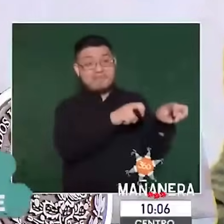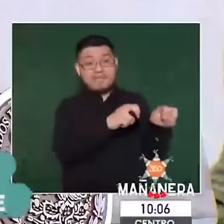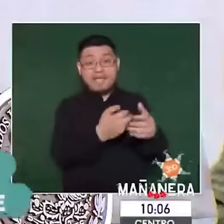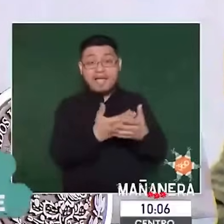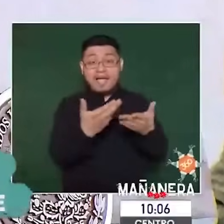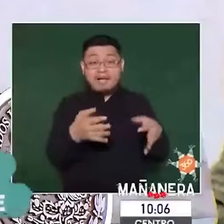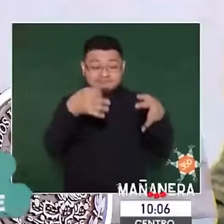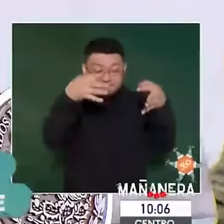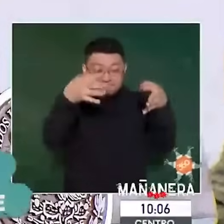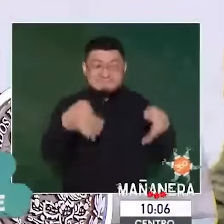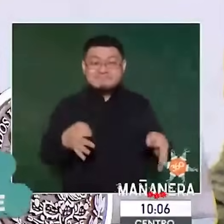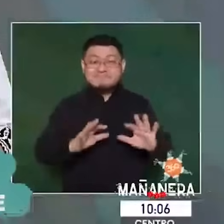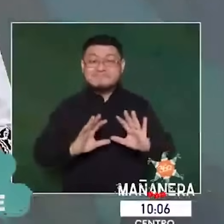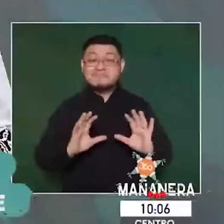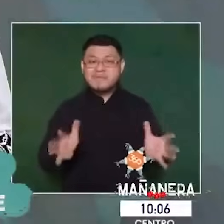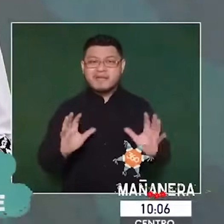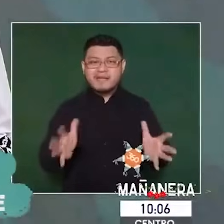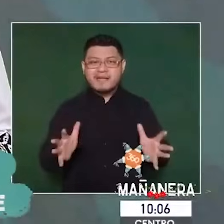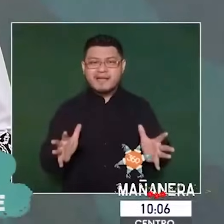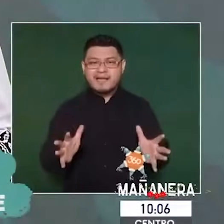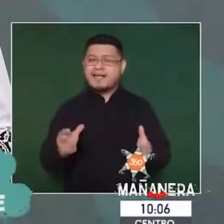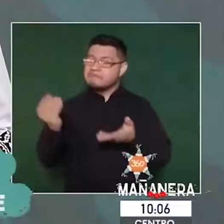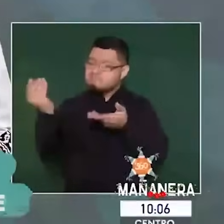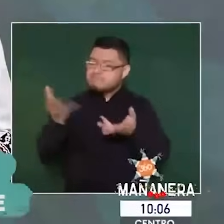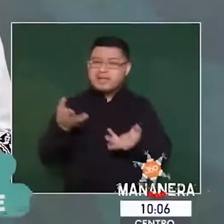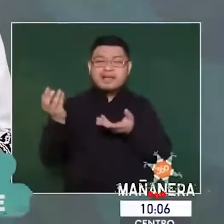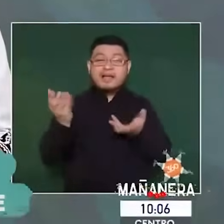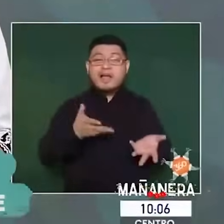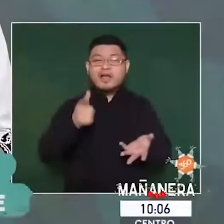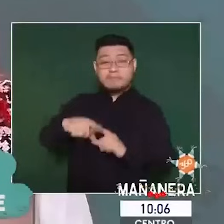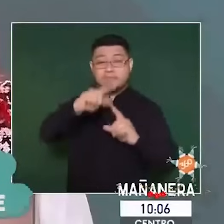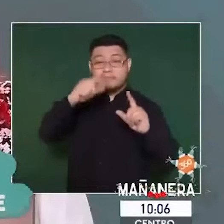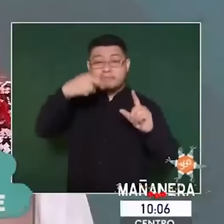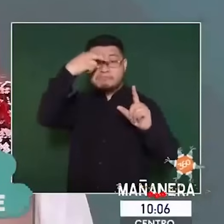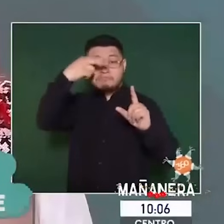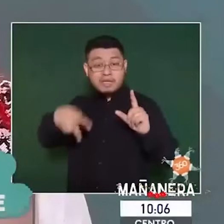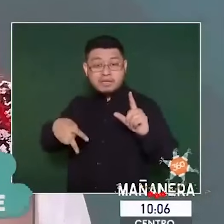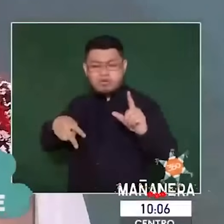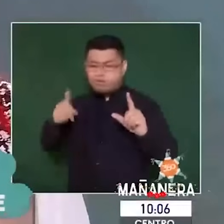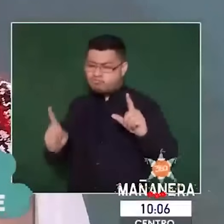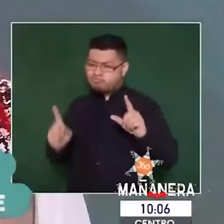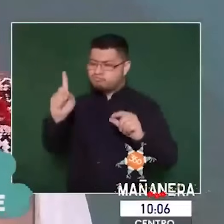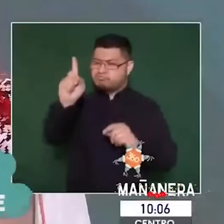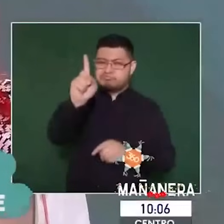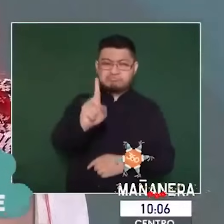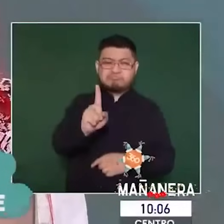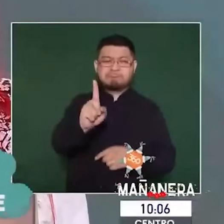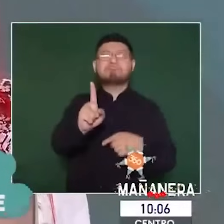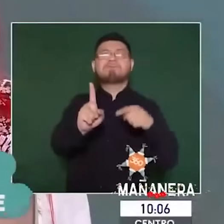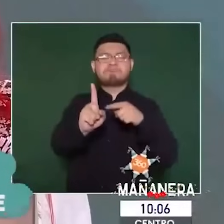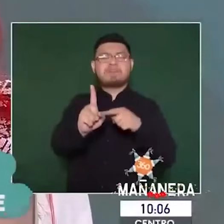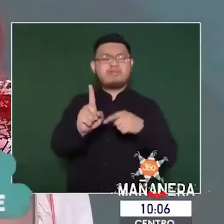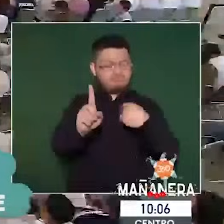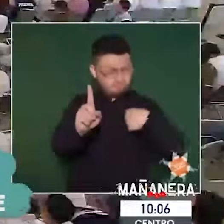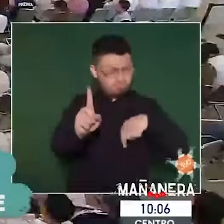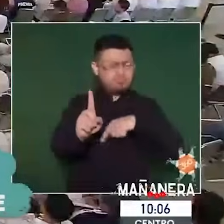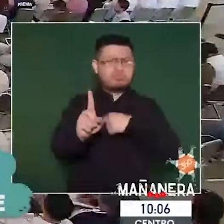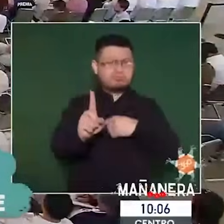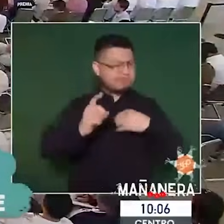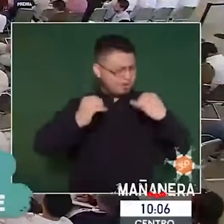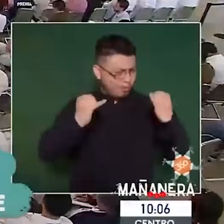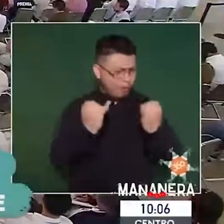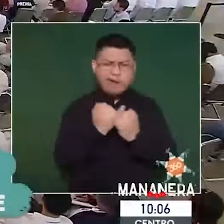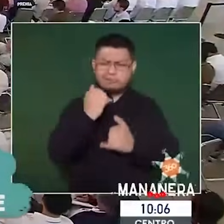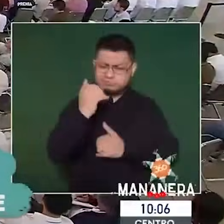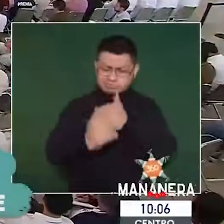ya más electricidad, el gas el año próximo. Vamos por más, vamos por nuestros puertos,